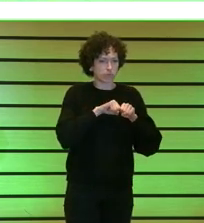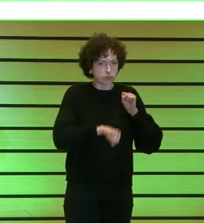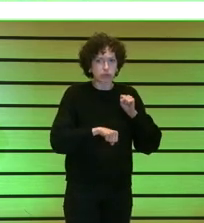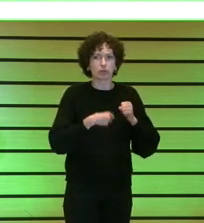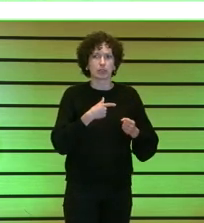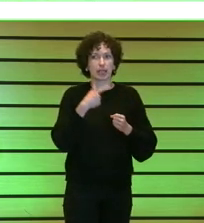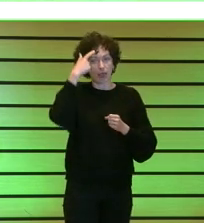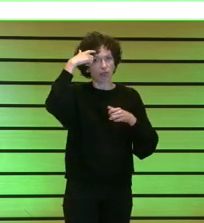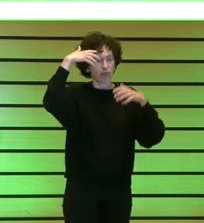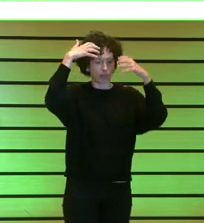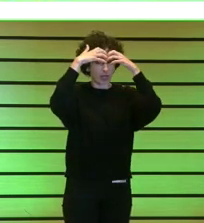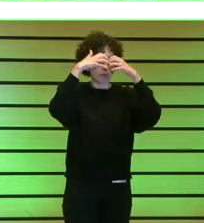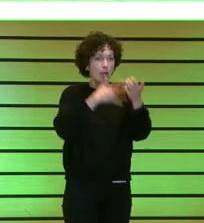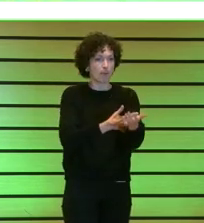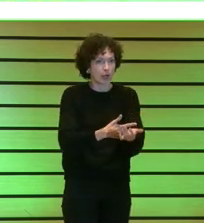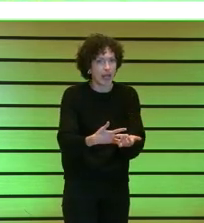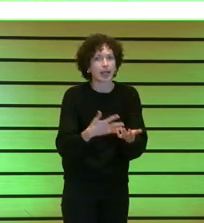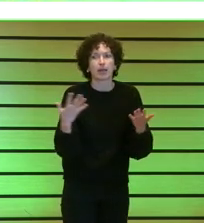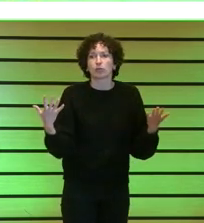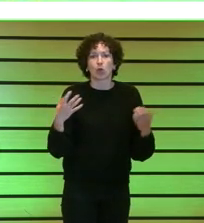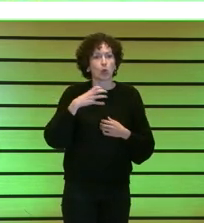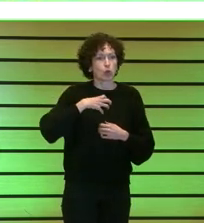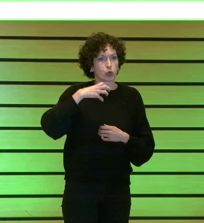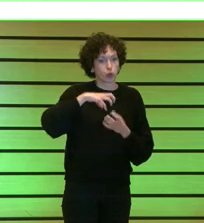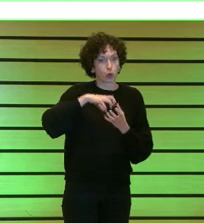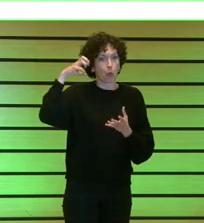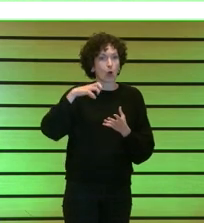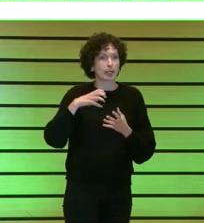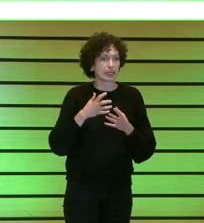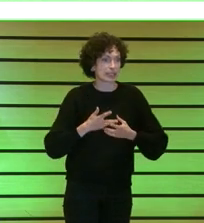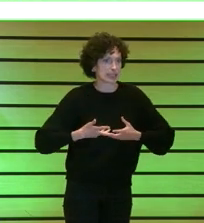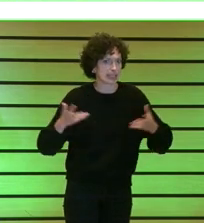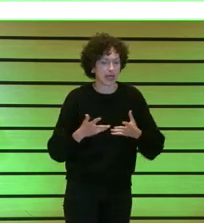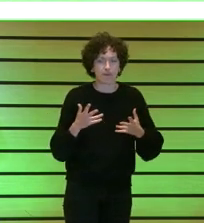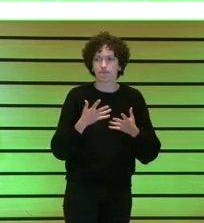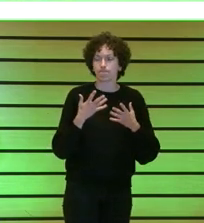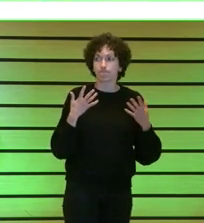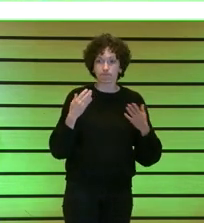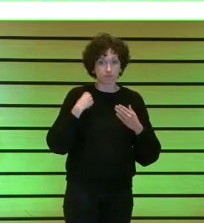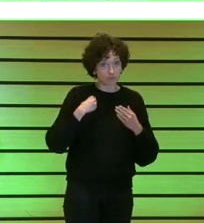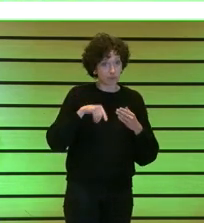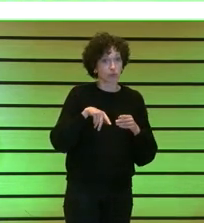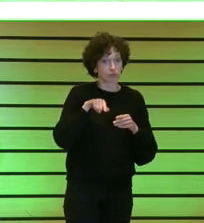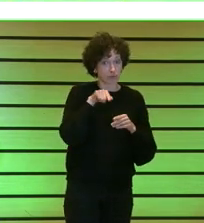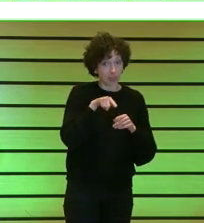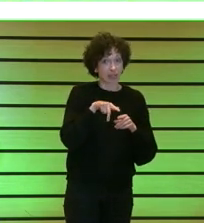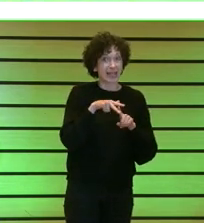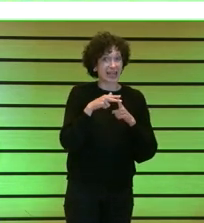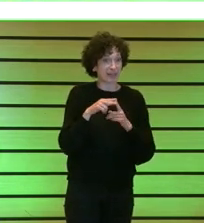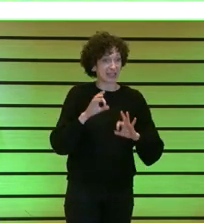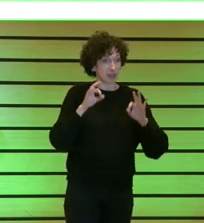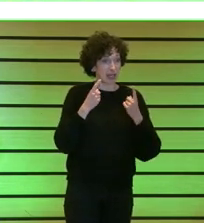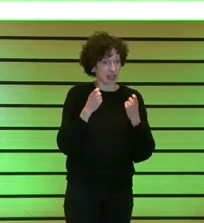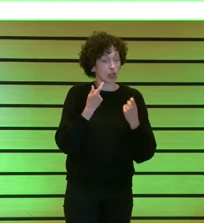tumores graves cirugías complejas todo eso muchas veces necesita unos cuidados muy especiales que son los que proporcionamos a las unidades de cuidados intensivos